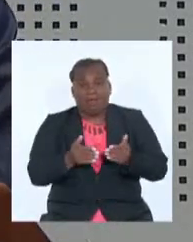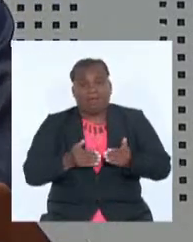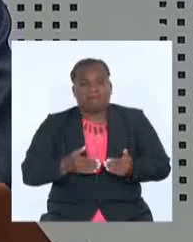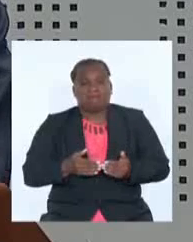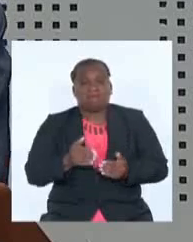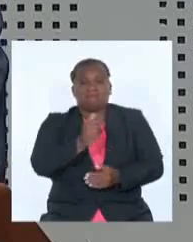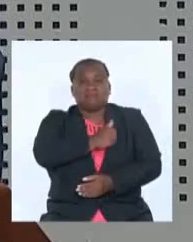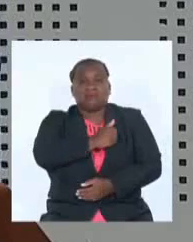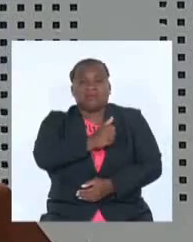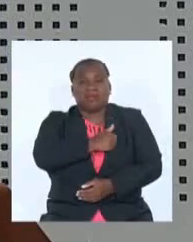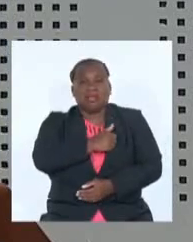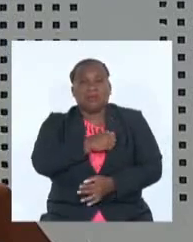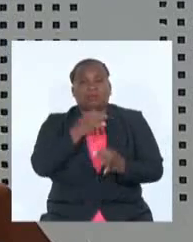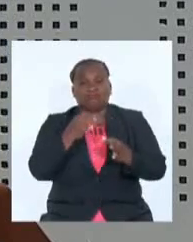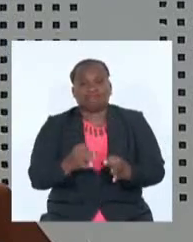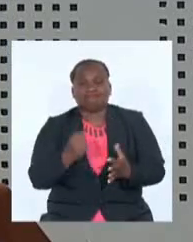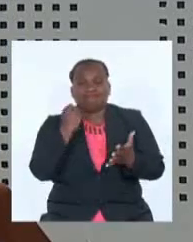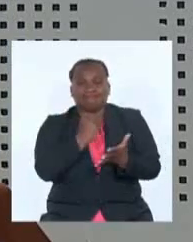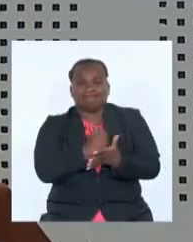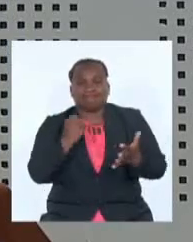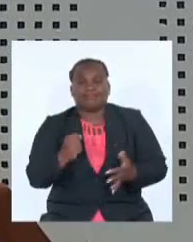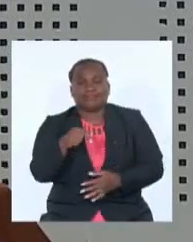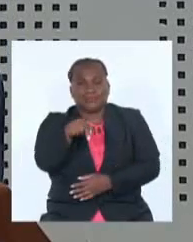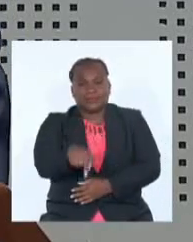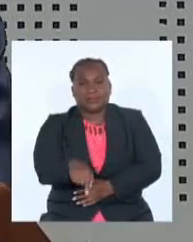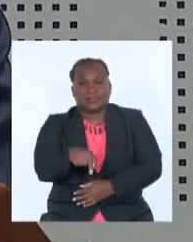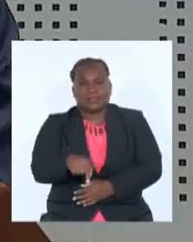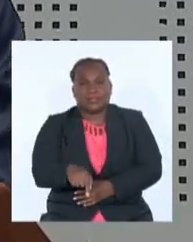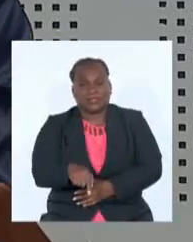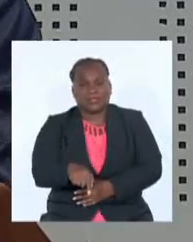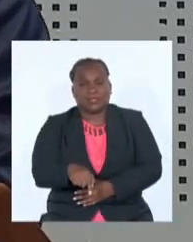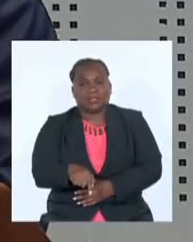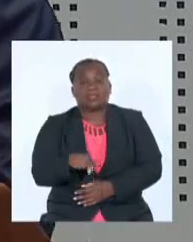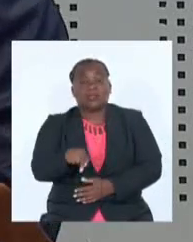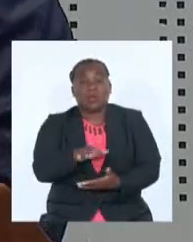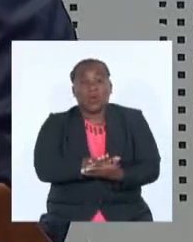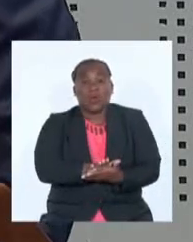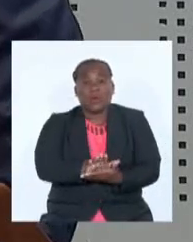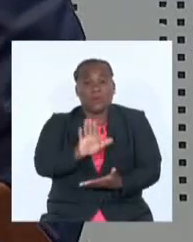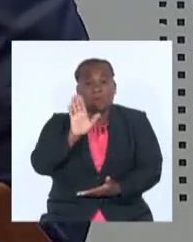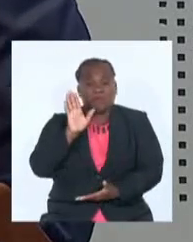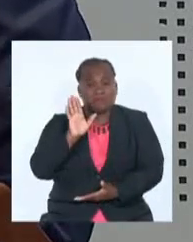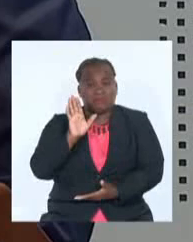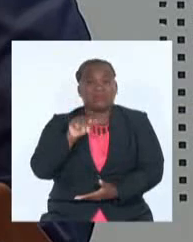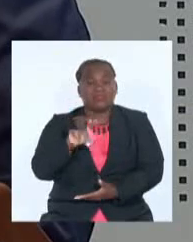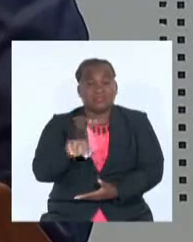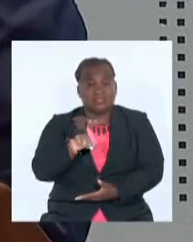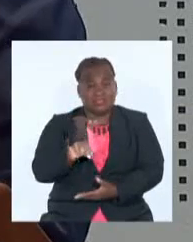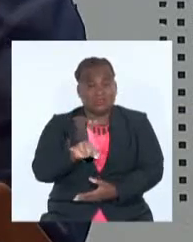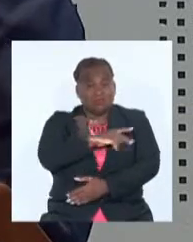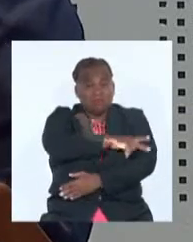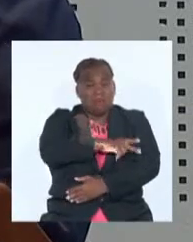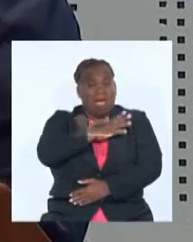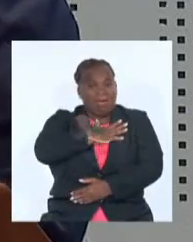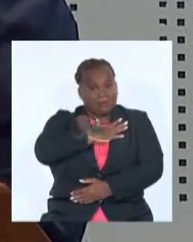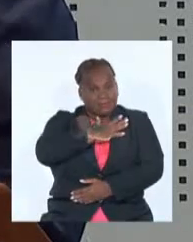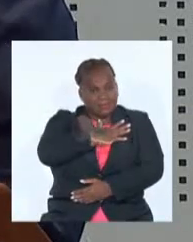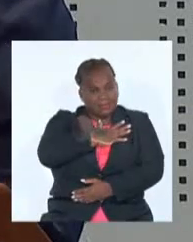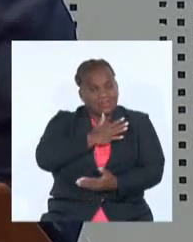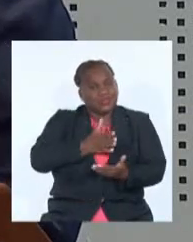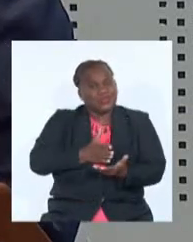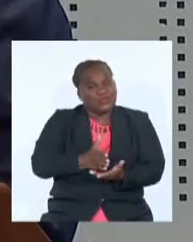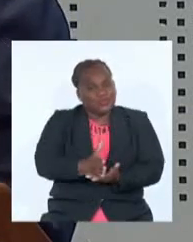queremos reafirmar aquí con un firme compromiso que Timor-Leste continuará